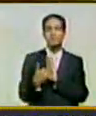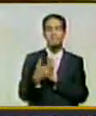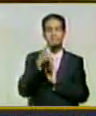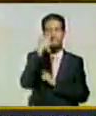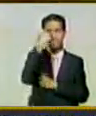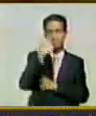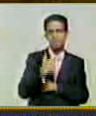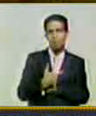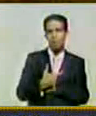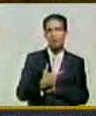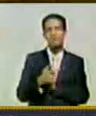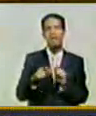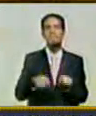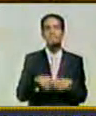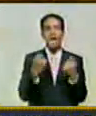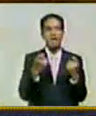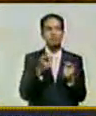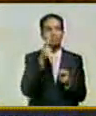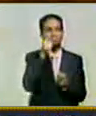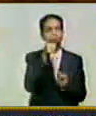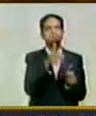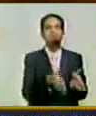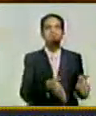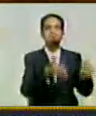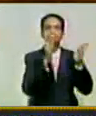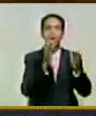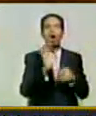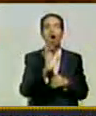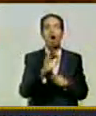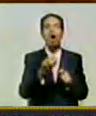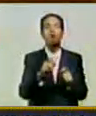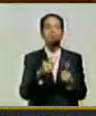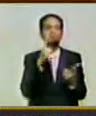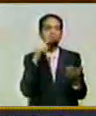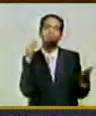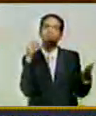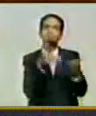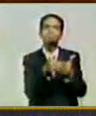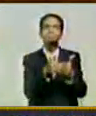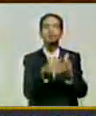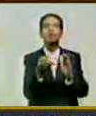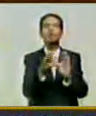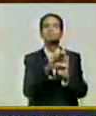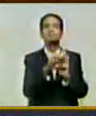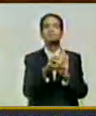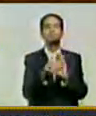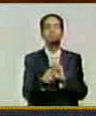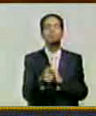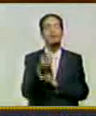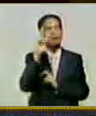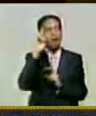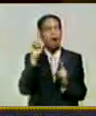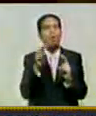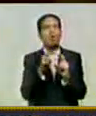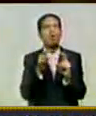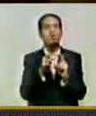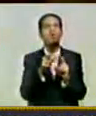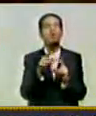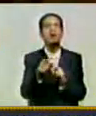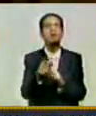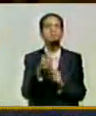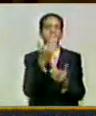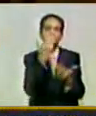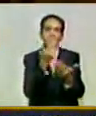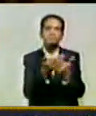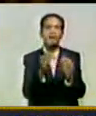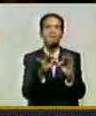por delitos contra el patrimonio público, contra el orden constitucional, que reconozcamos que también al frente tenemos a una familia